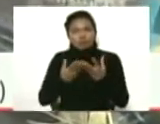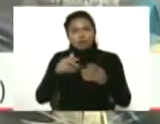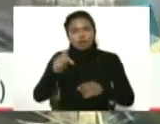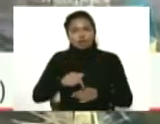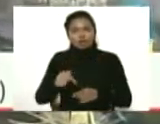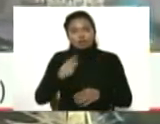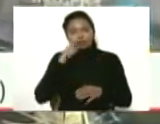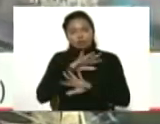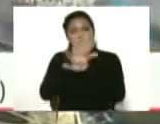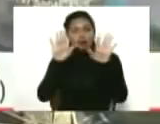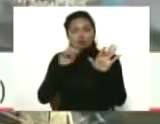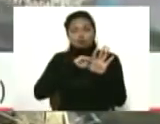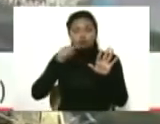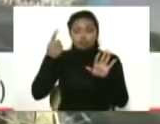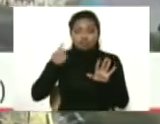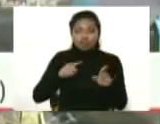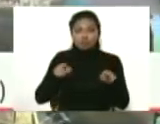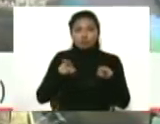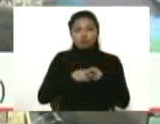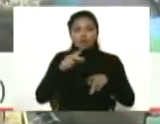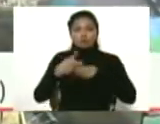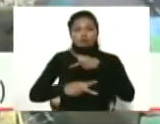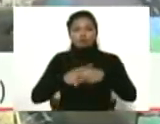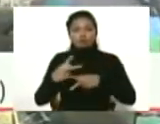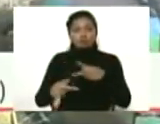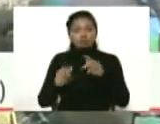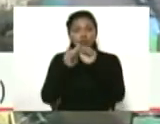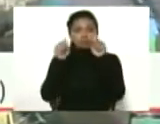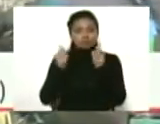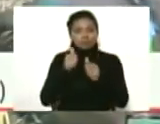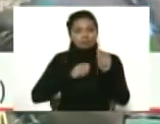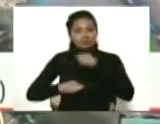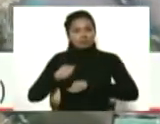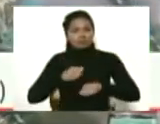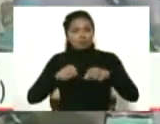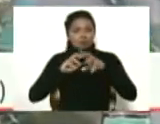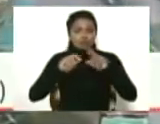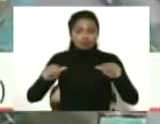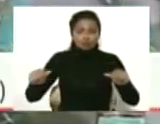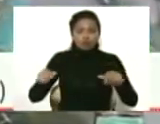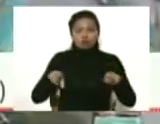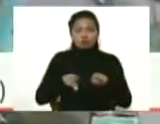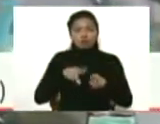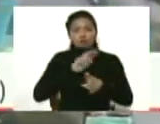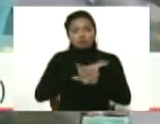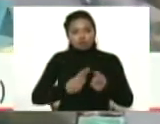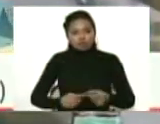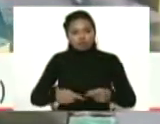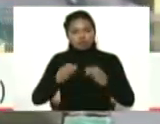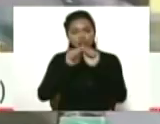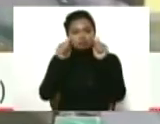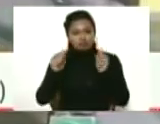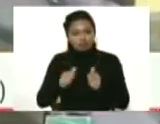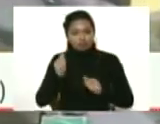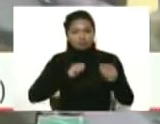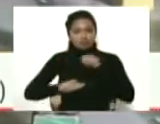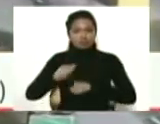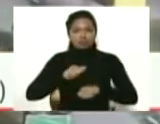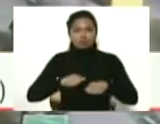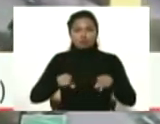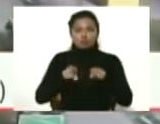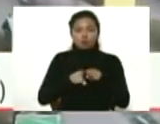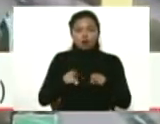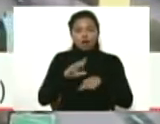que efectivamente tenemos en el proceso del sistema defensivo territorial, el fortalecimiento del sistema defensivo territorial.